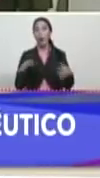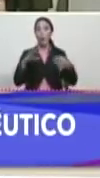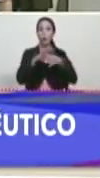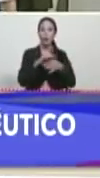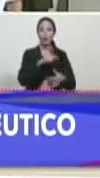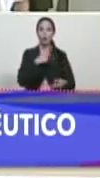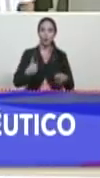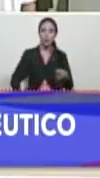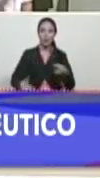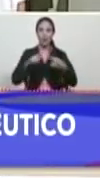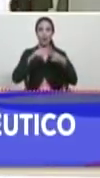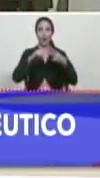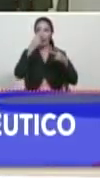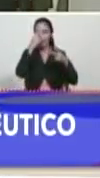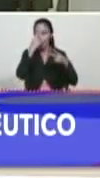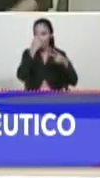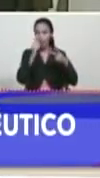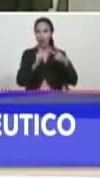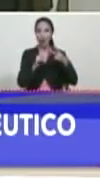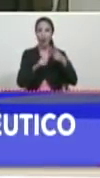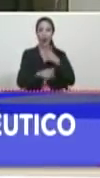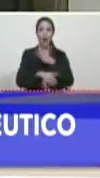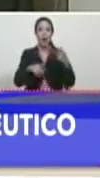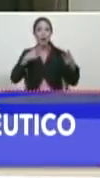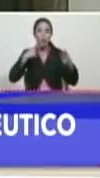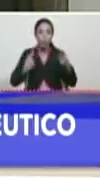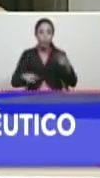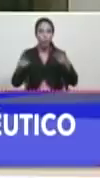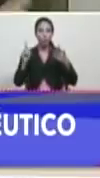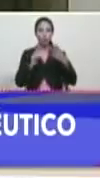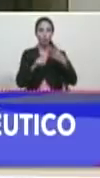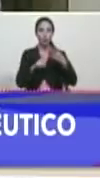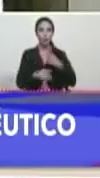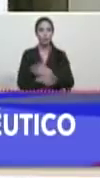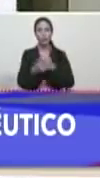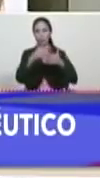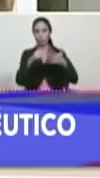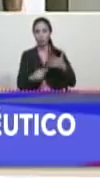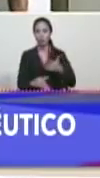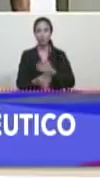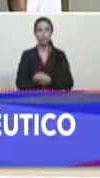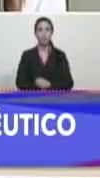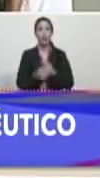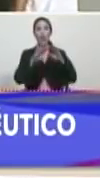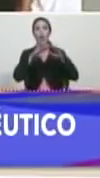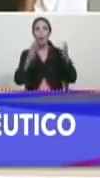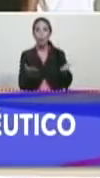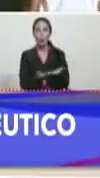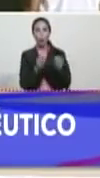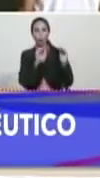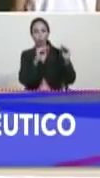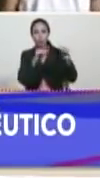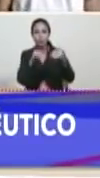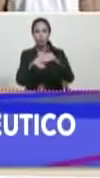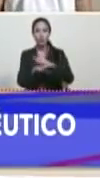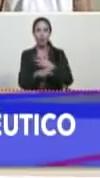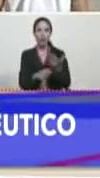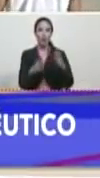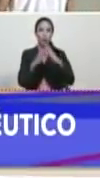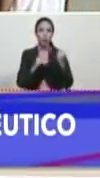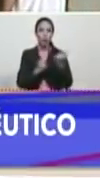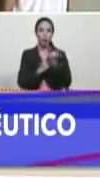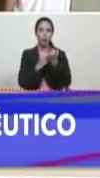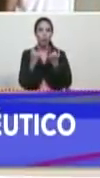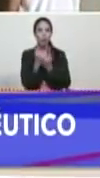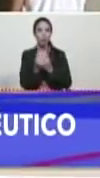India, Rusia, Bielorrusia, Irán, en alianza con el mundo, con el apoyo de la Organización Mundial de la